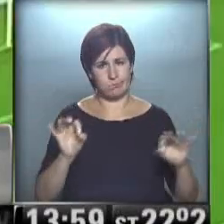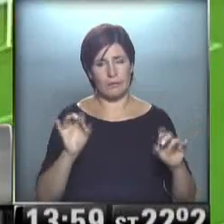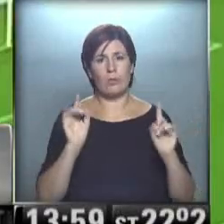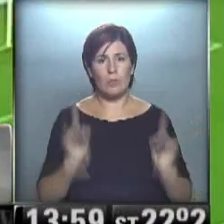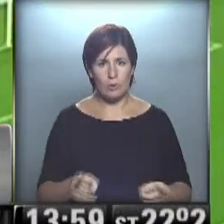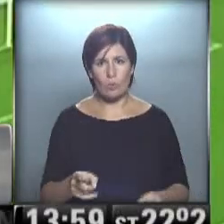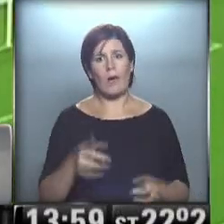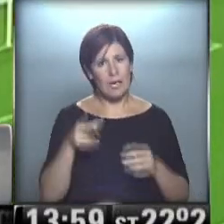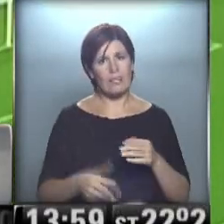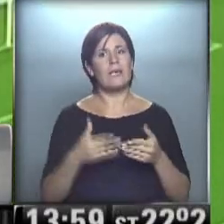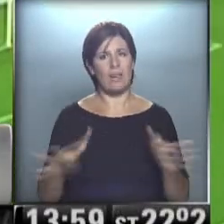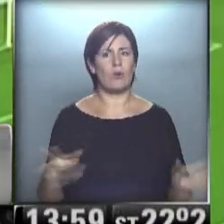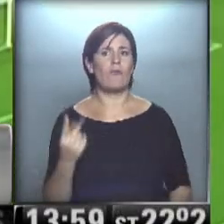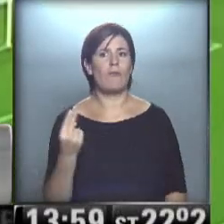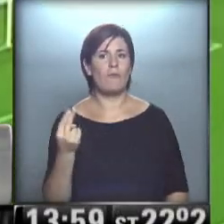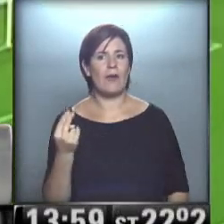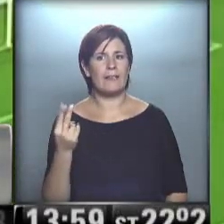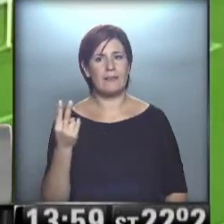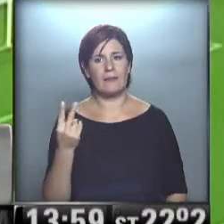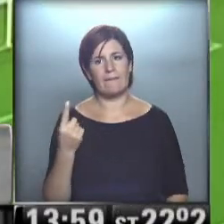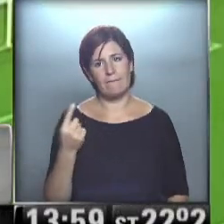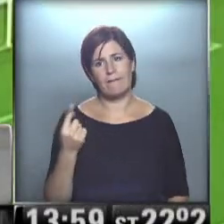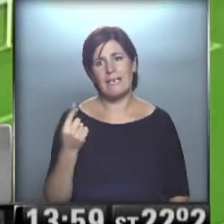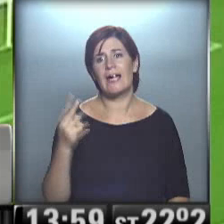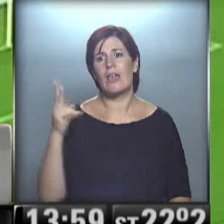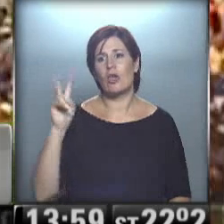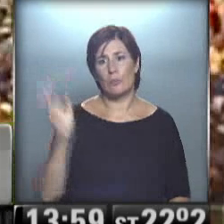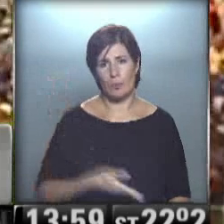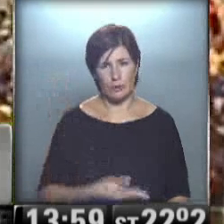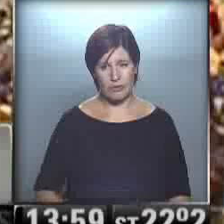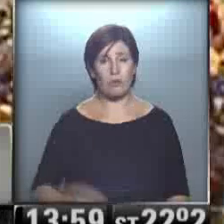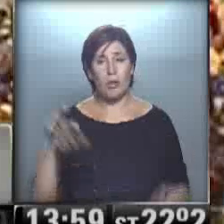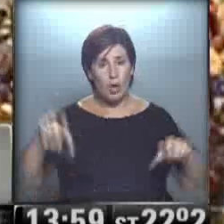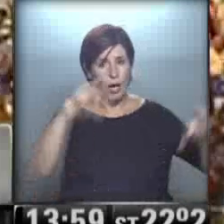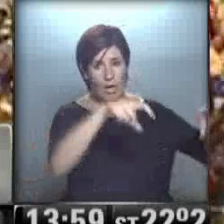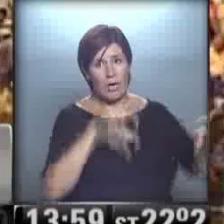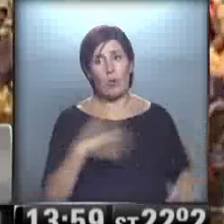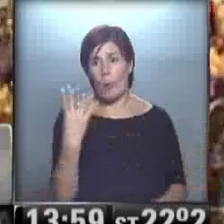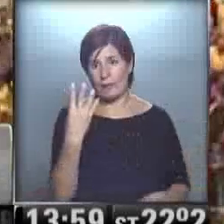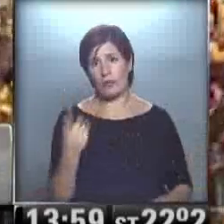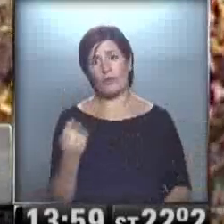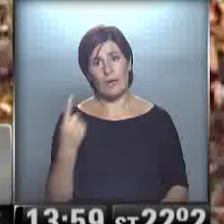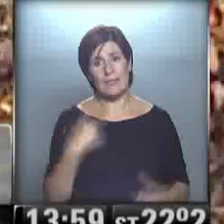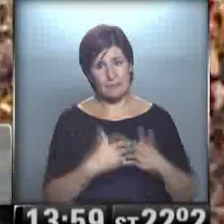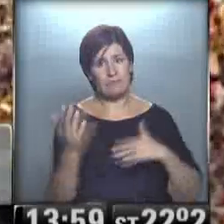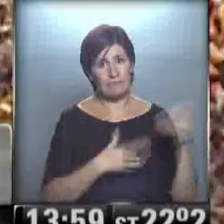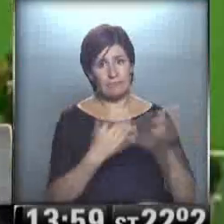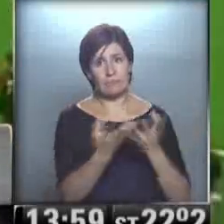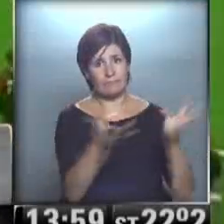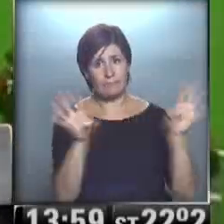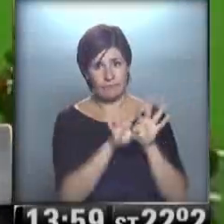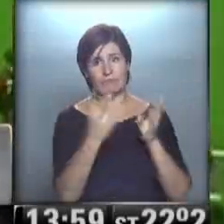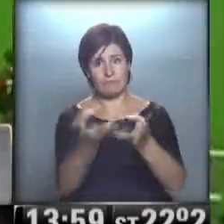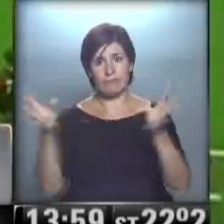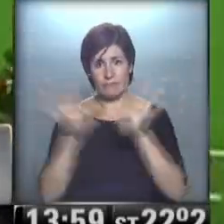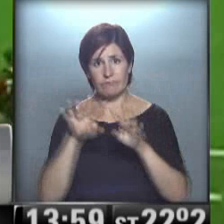lo inauguraron como para dar señales de que se está trabajando. Todavía faltan cuatro estadios. Hay que recordar que en este que inauguraron